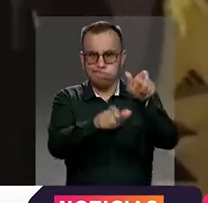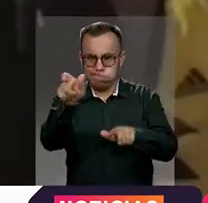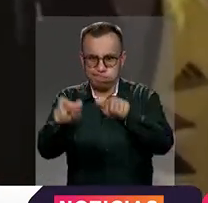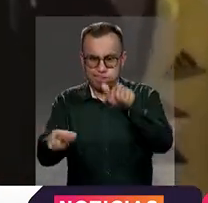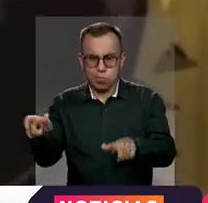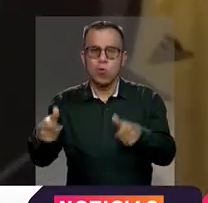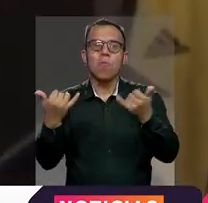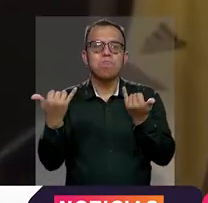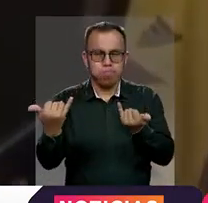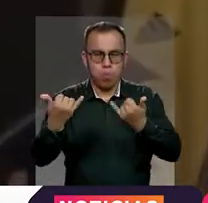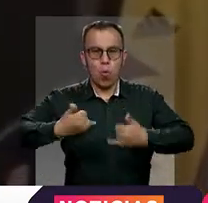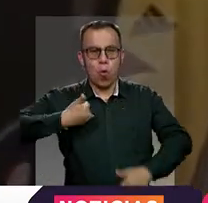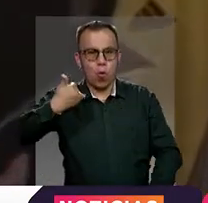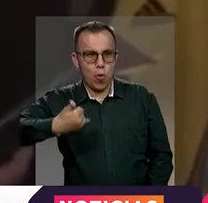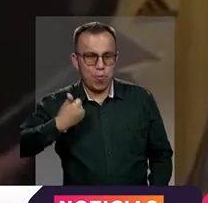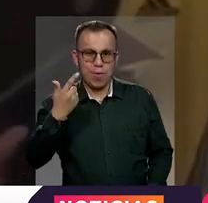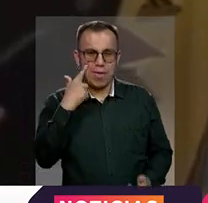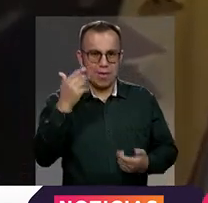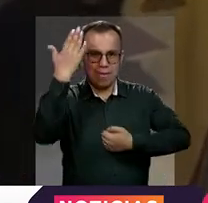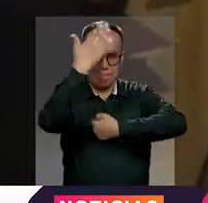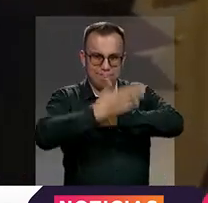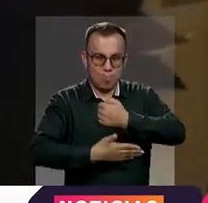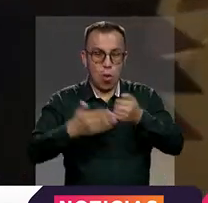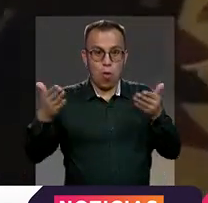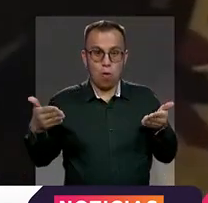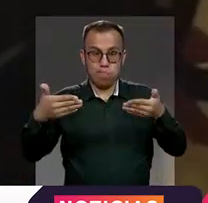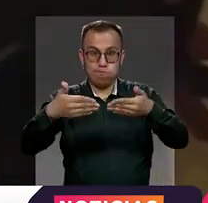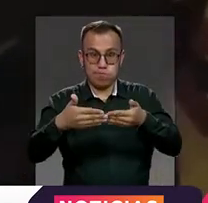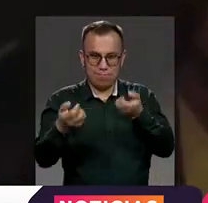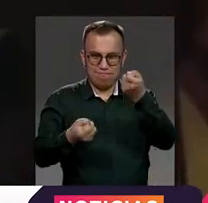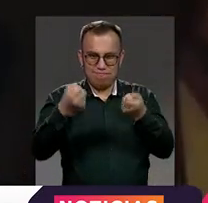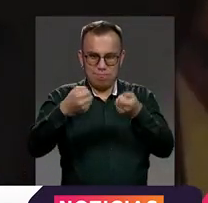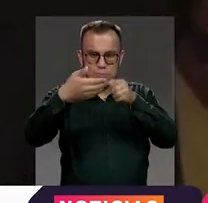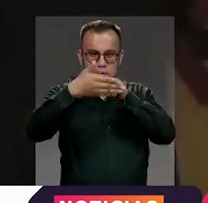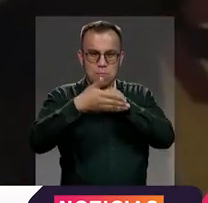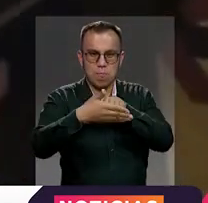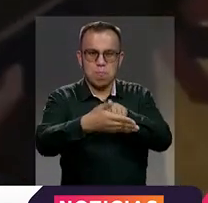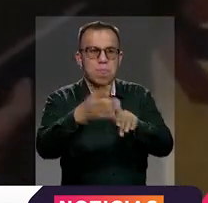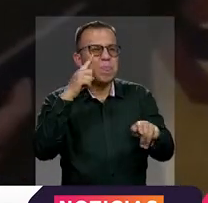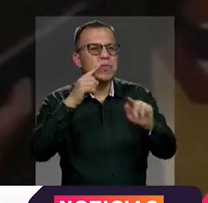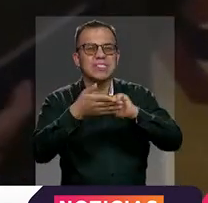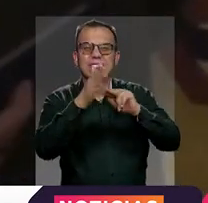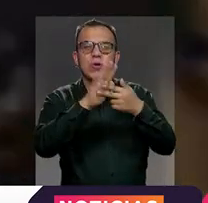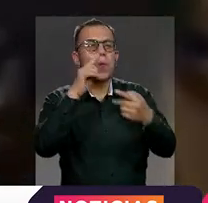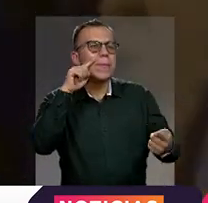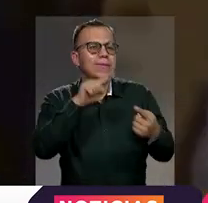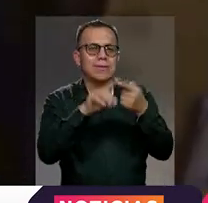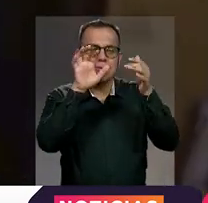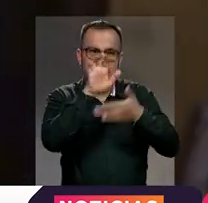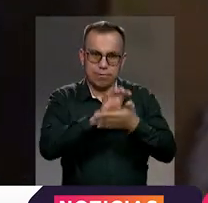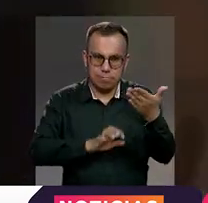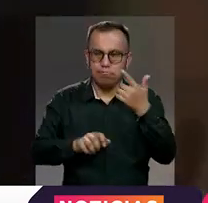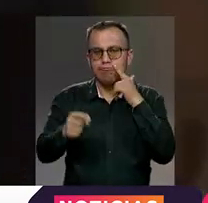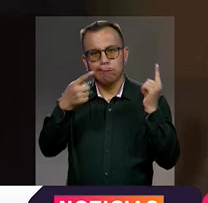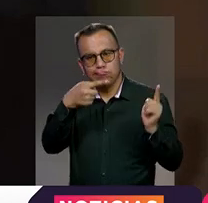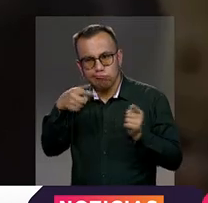acá de evitar que haya una tanqueta del ESMAD visible por la provocación que eso representa, le hemos pedido que